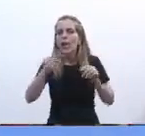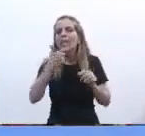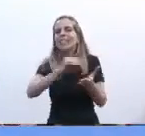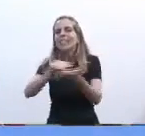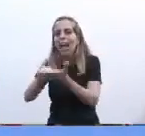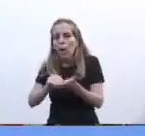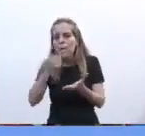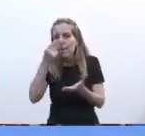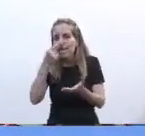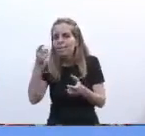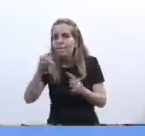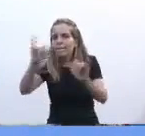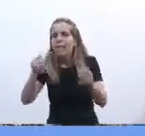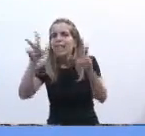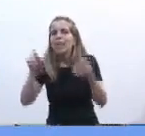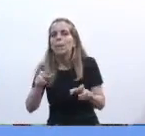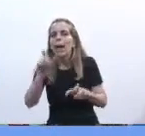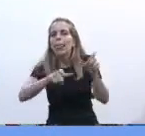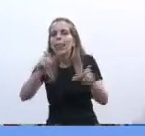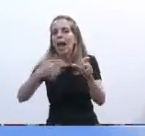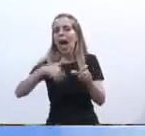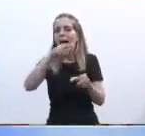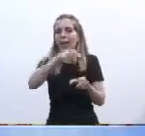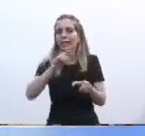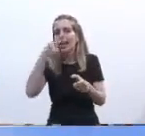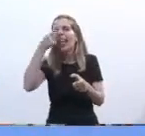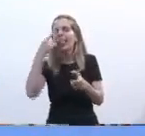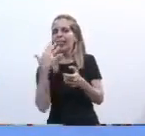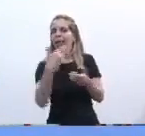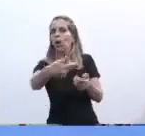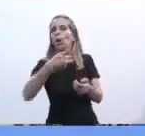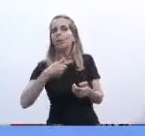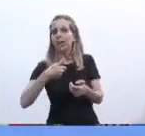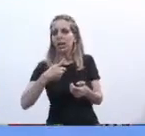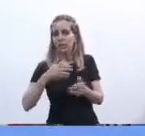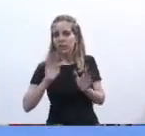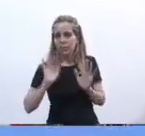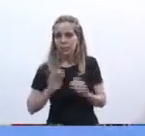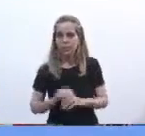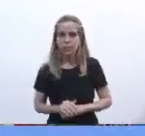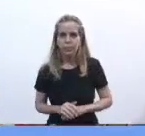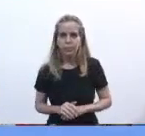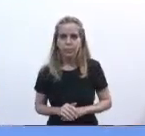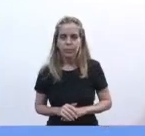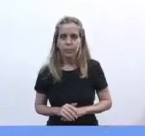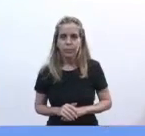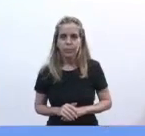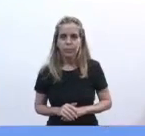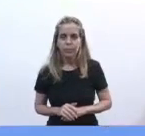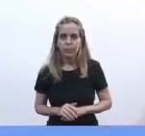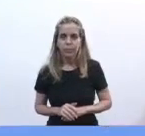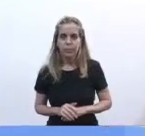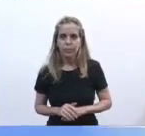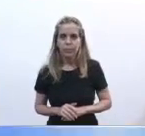temas de los argentinos y las argentinas no se clavan desde las calles miren